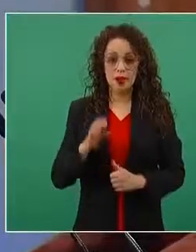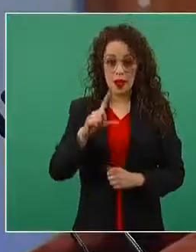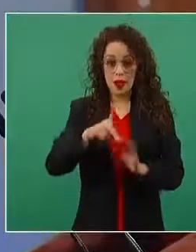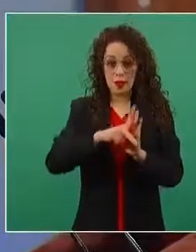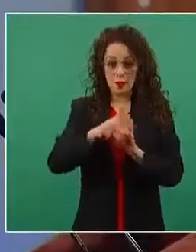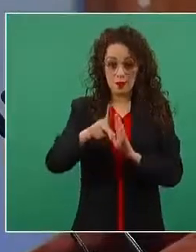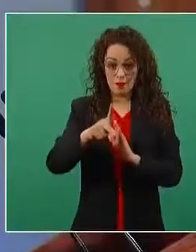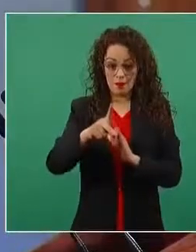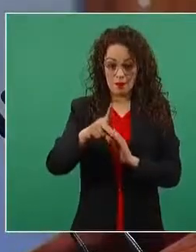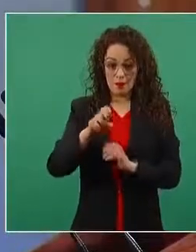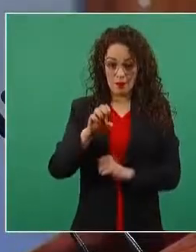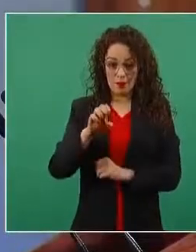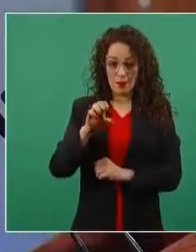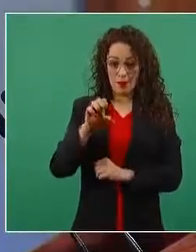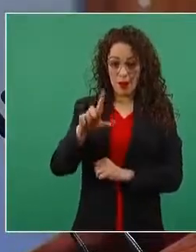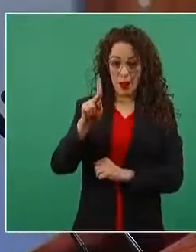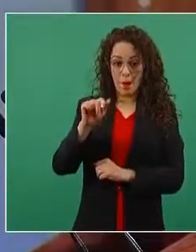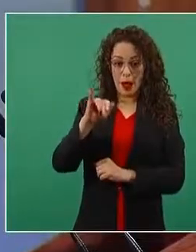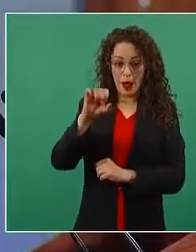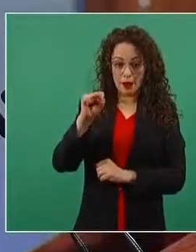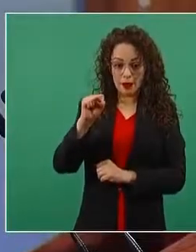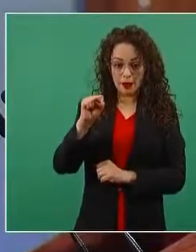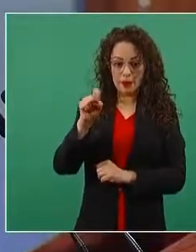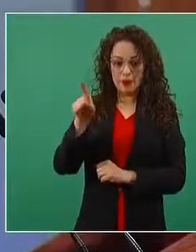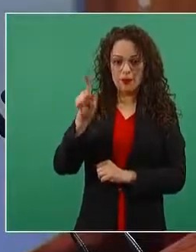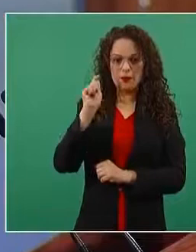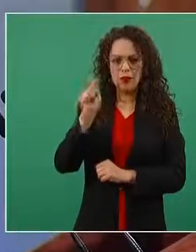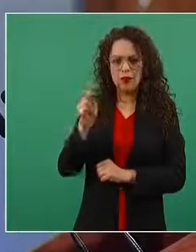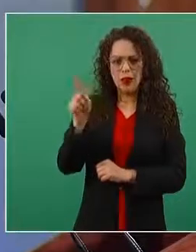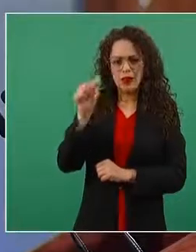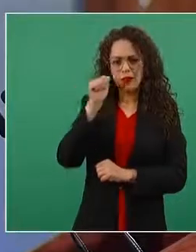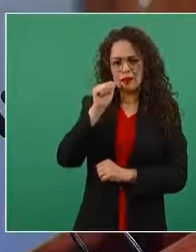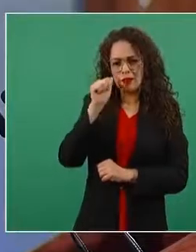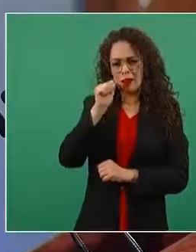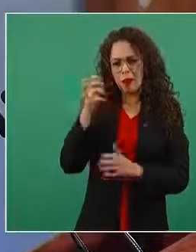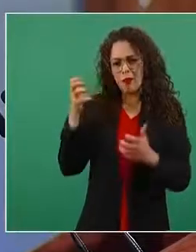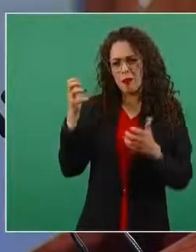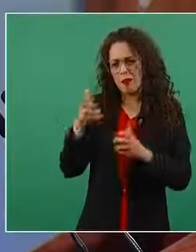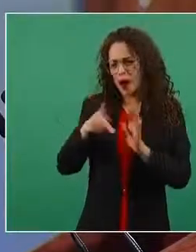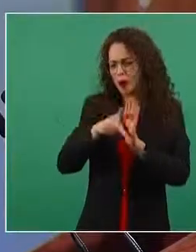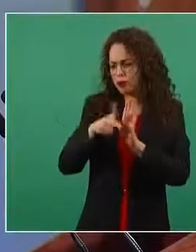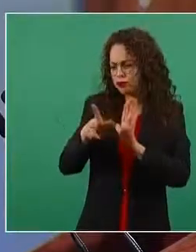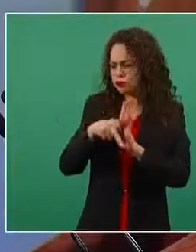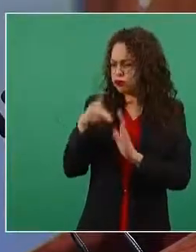dejen la manía de hacer periodismo colonizante,